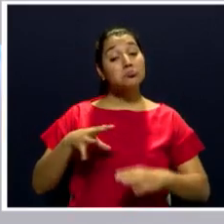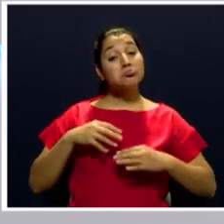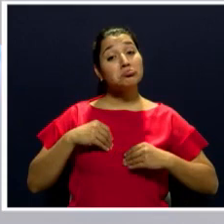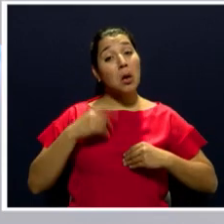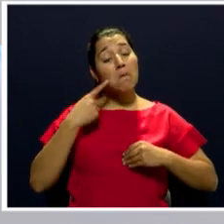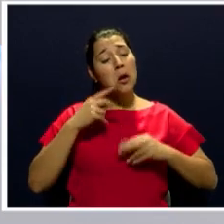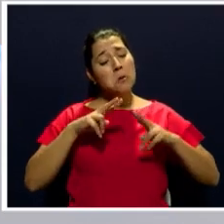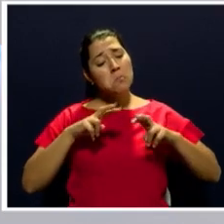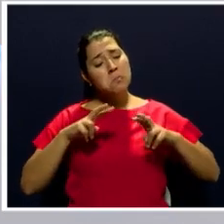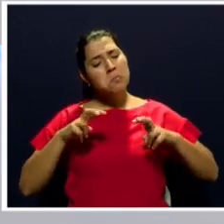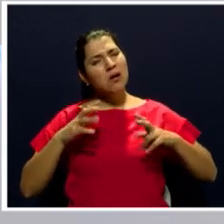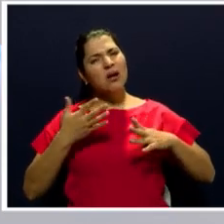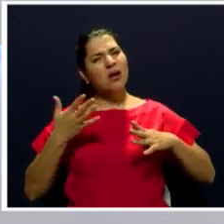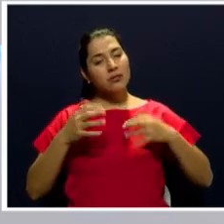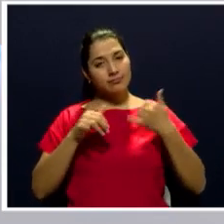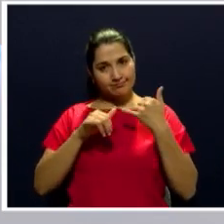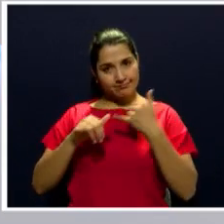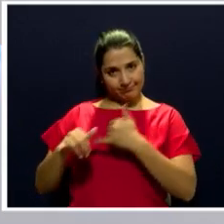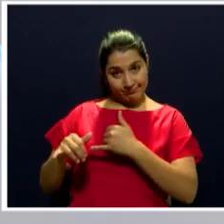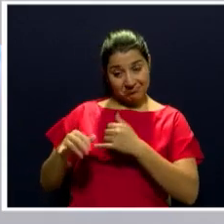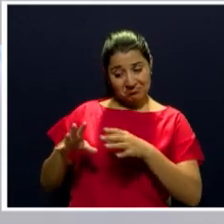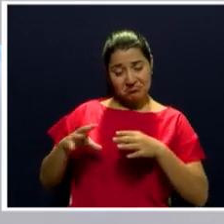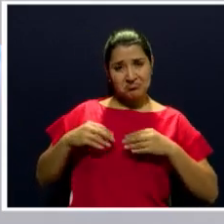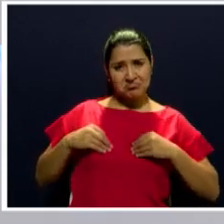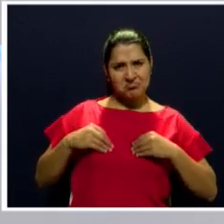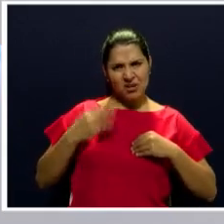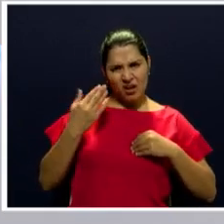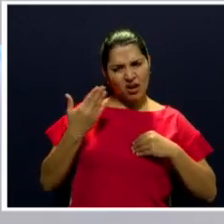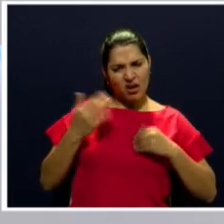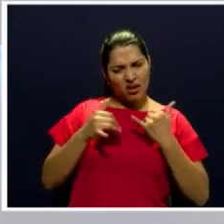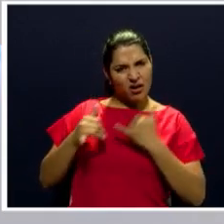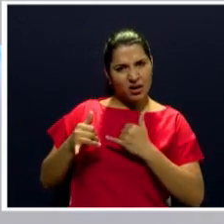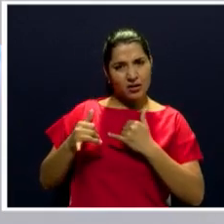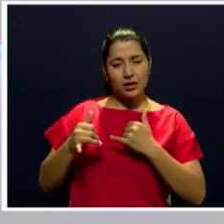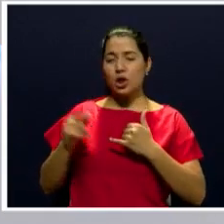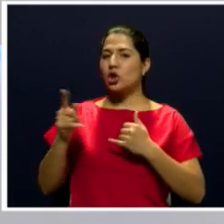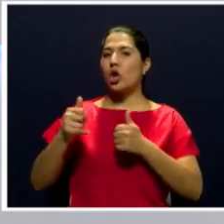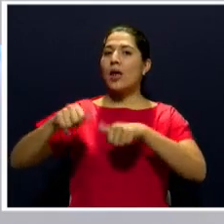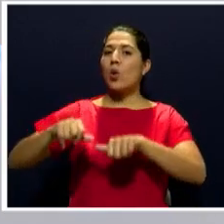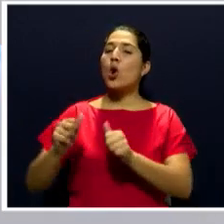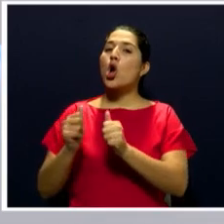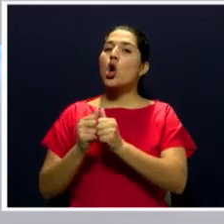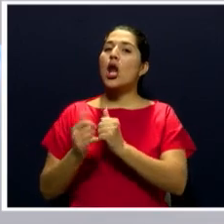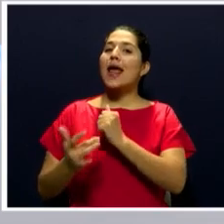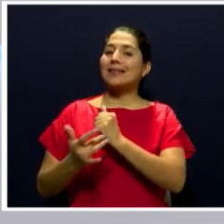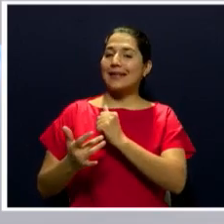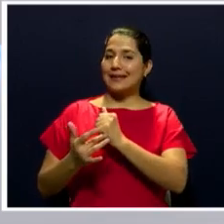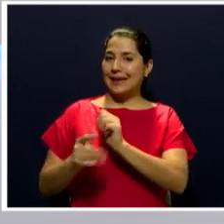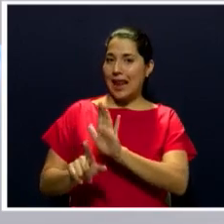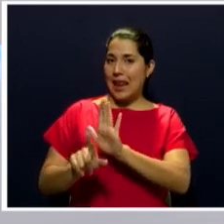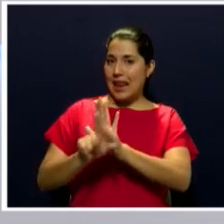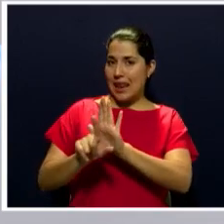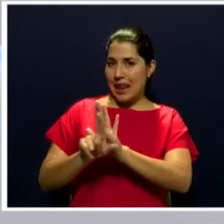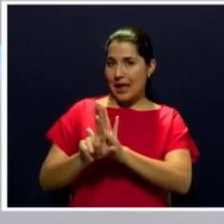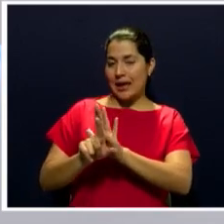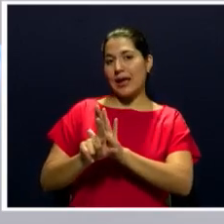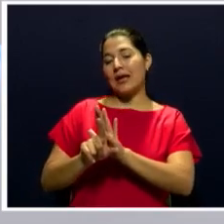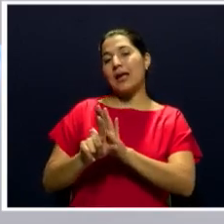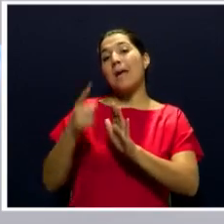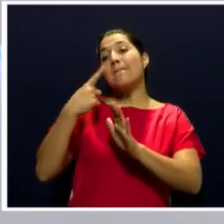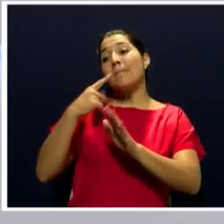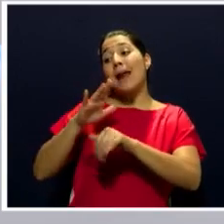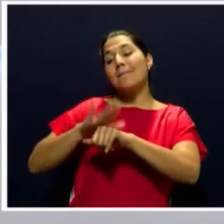una acción de inconstitucionalidad contra la norma técnica del aborto terapéutico. El recurso fue presentado por